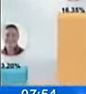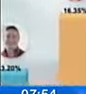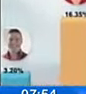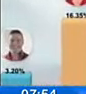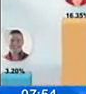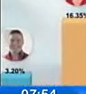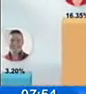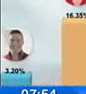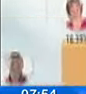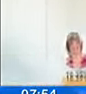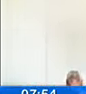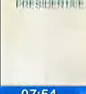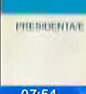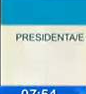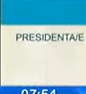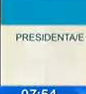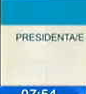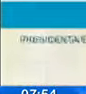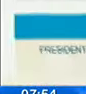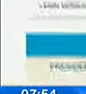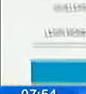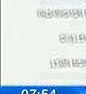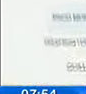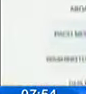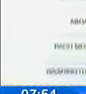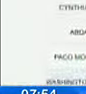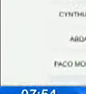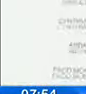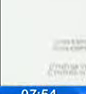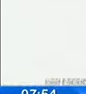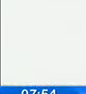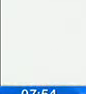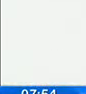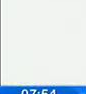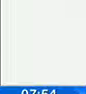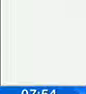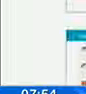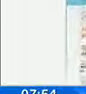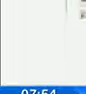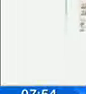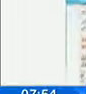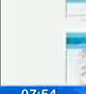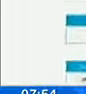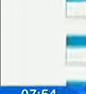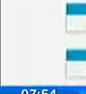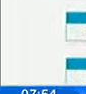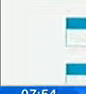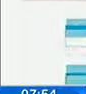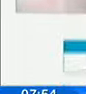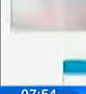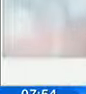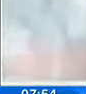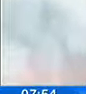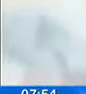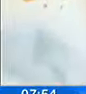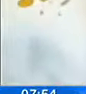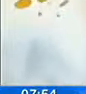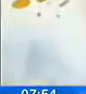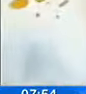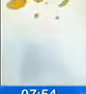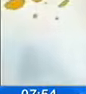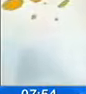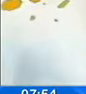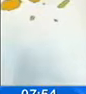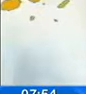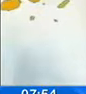16.35%. Son los datos del Consejo Nacional Electoral a esta hora. Cuando estamos revisando que el